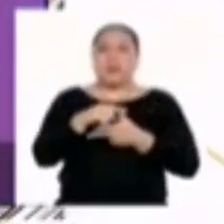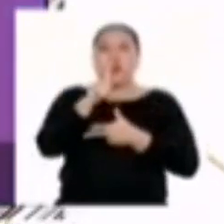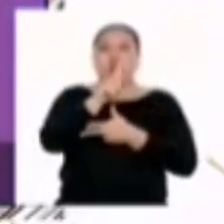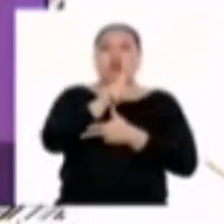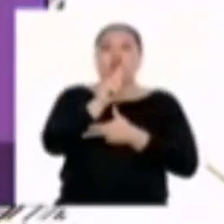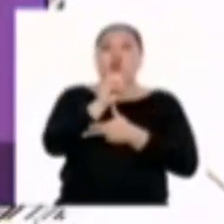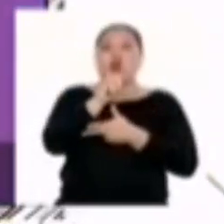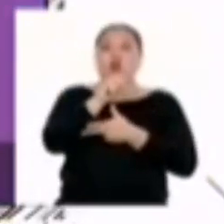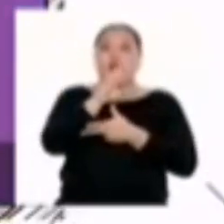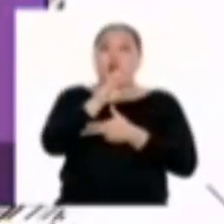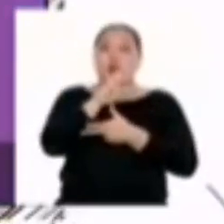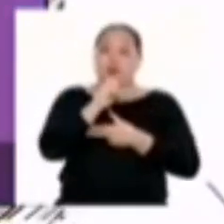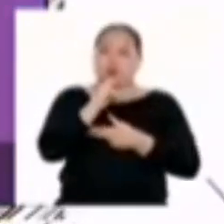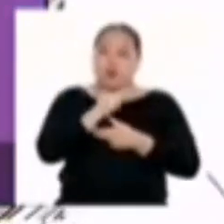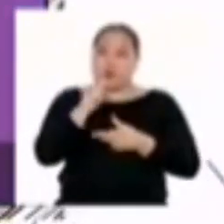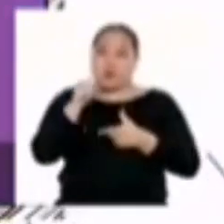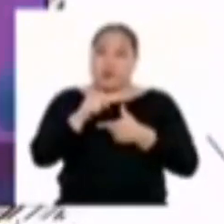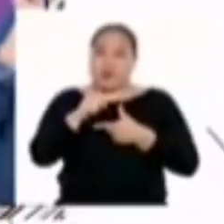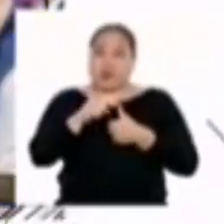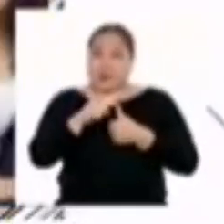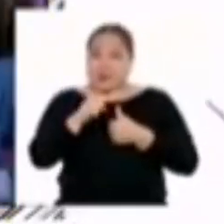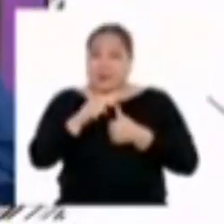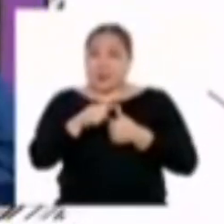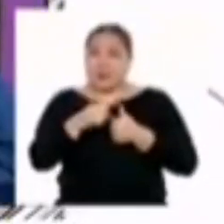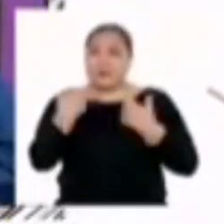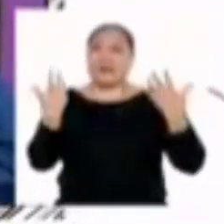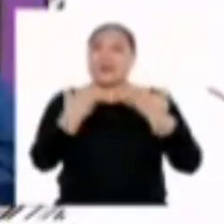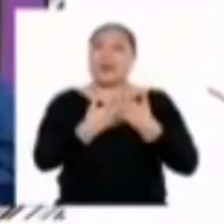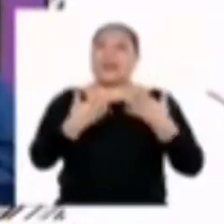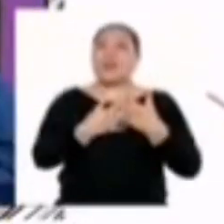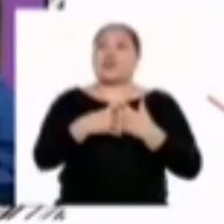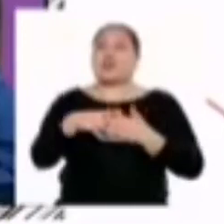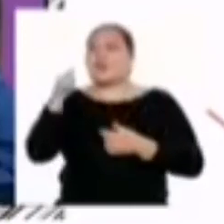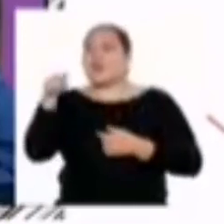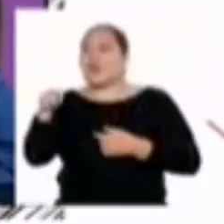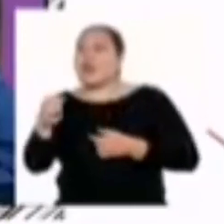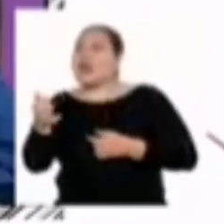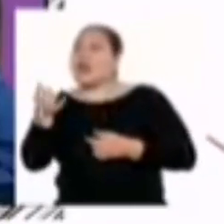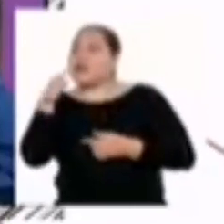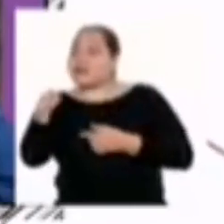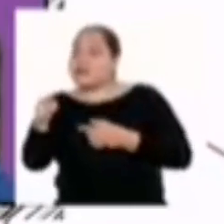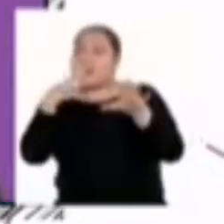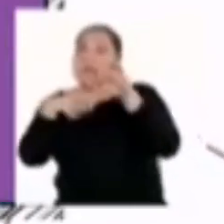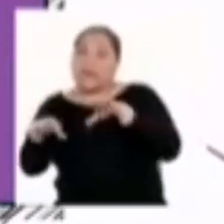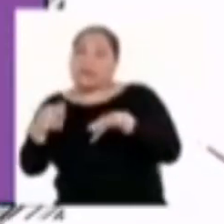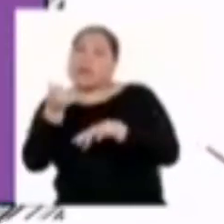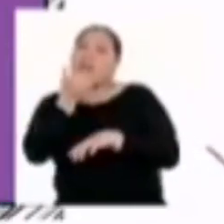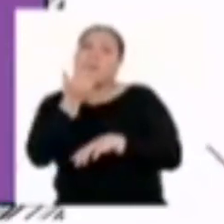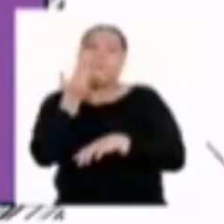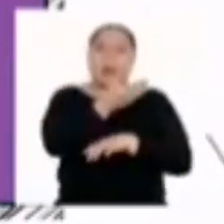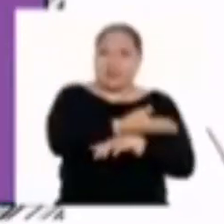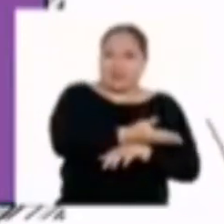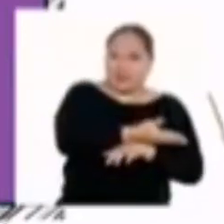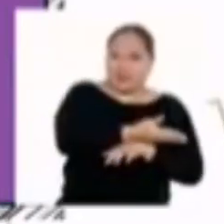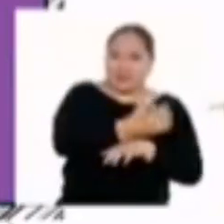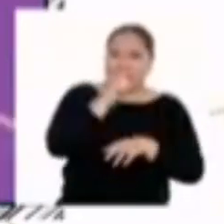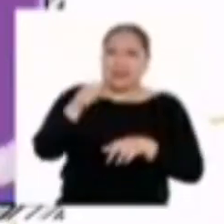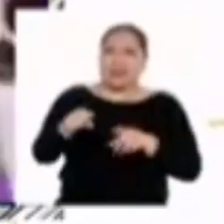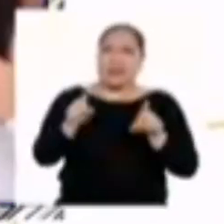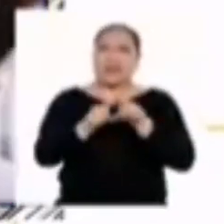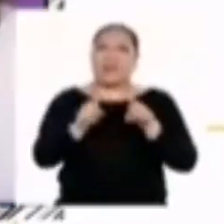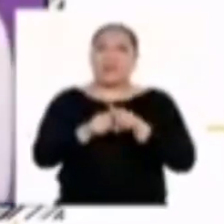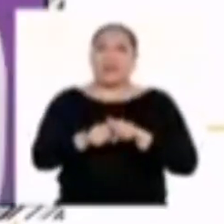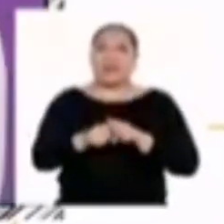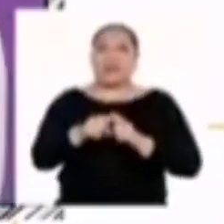los lógicos. Aquí funciona muchísimo la relación causa y efecto. Este tipo de argumento también es